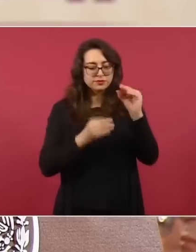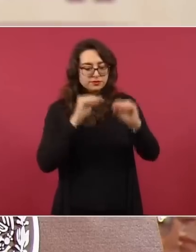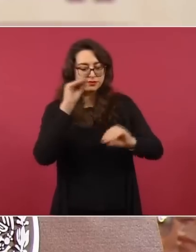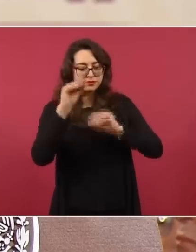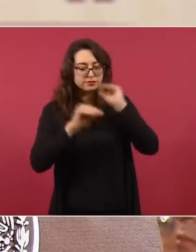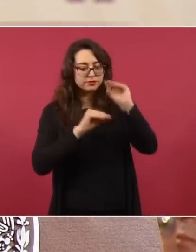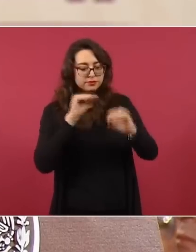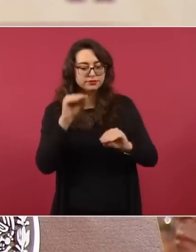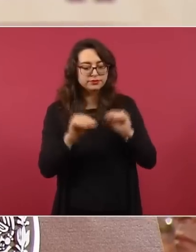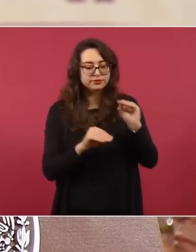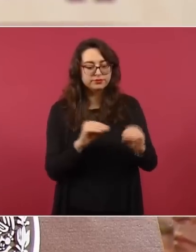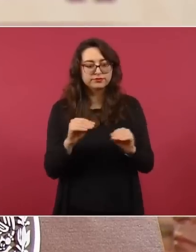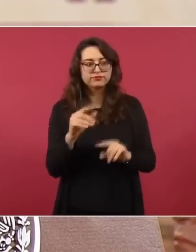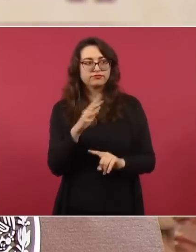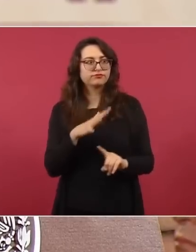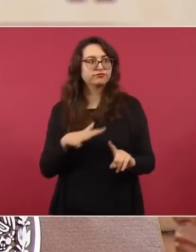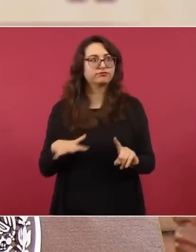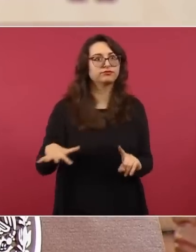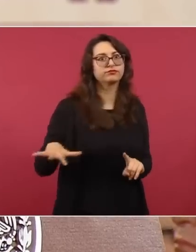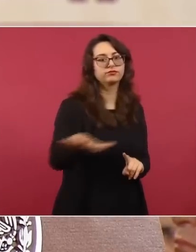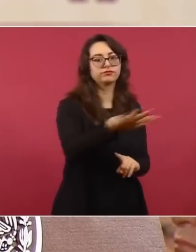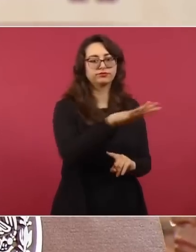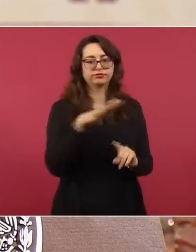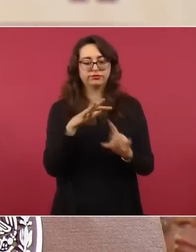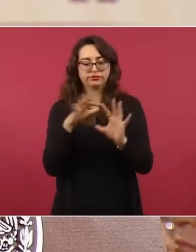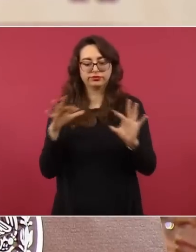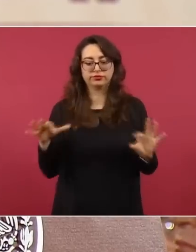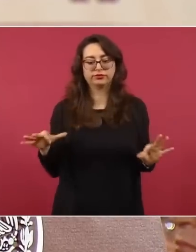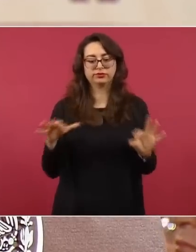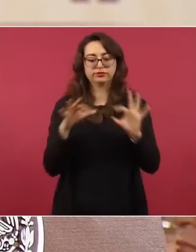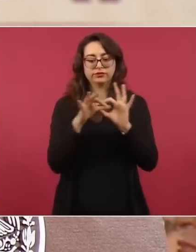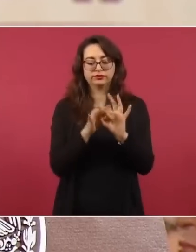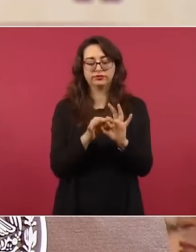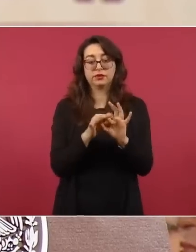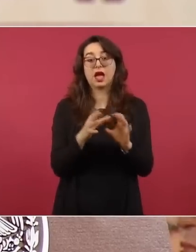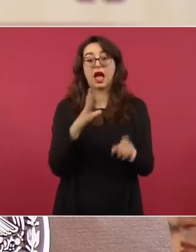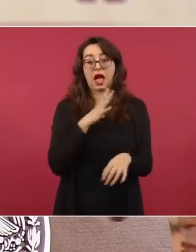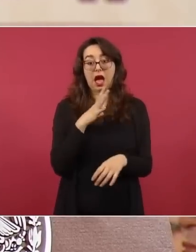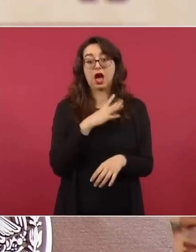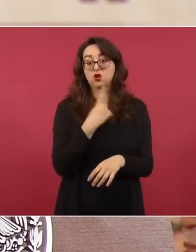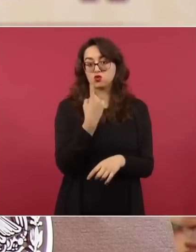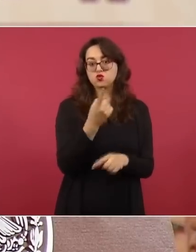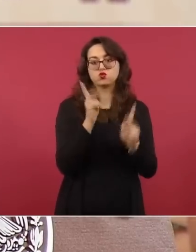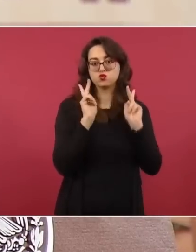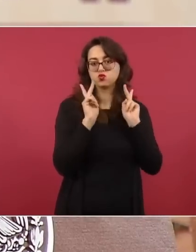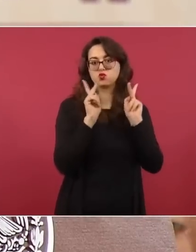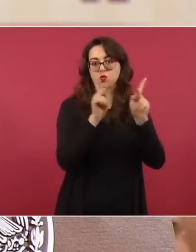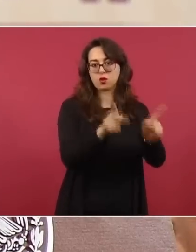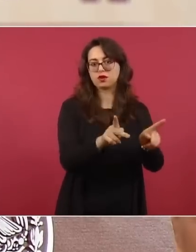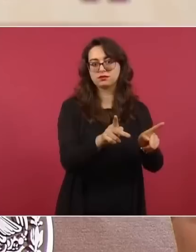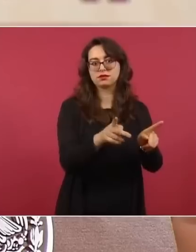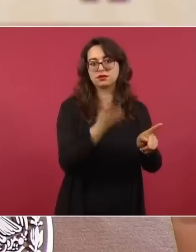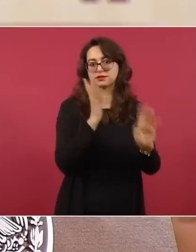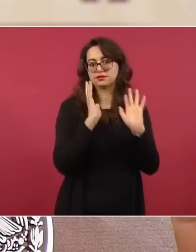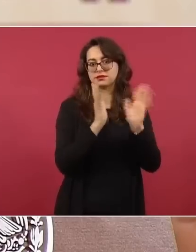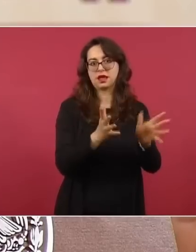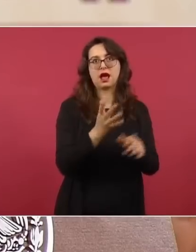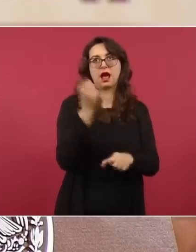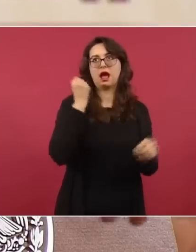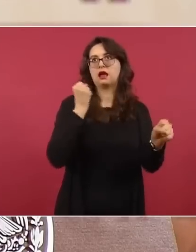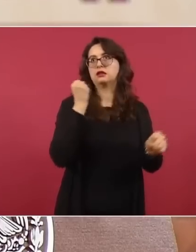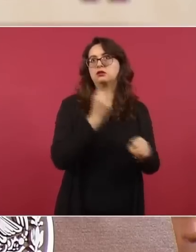quitar el valor de la obra del actual del actual puente de boca del Cerro construido entre